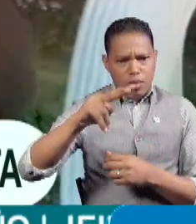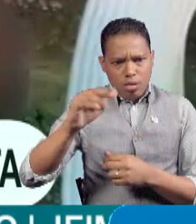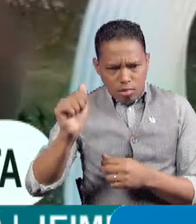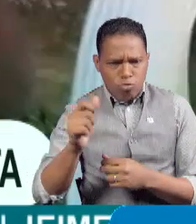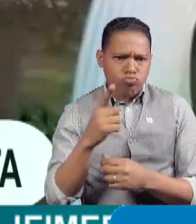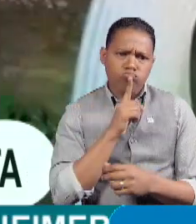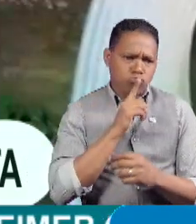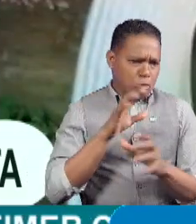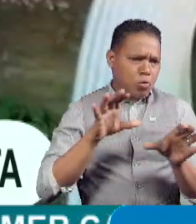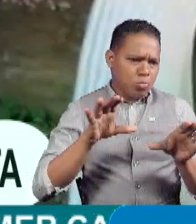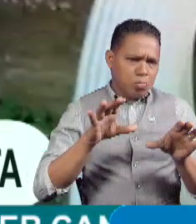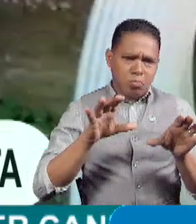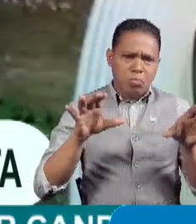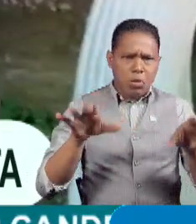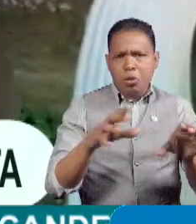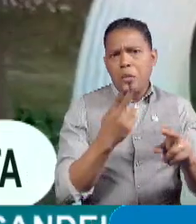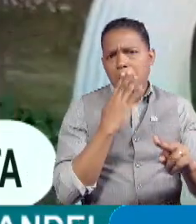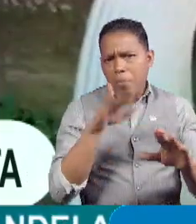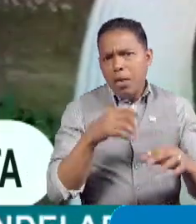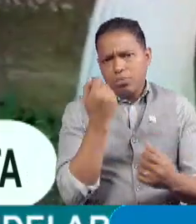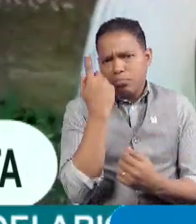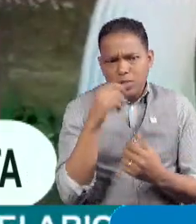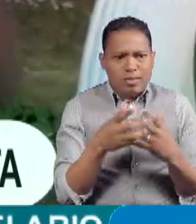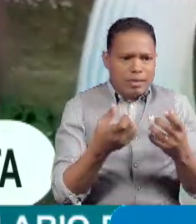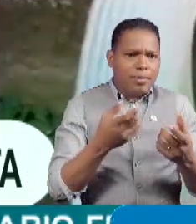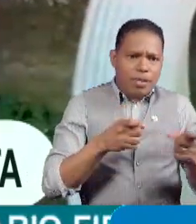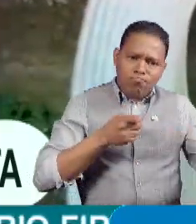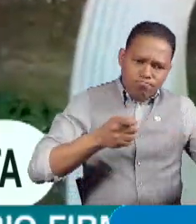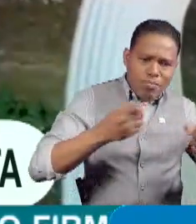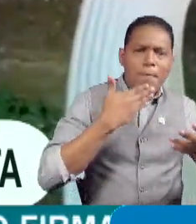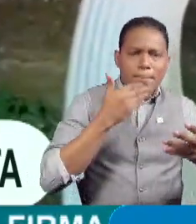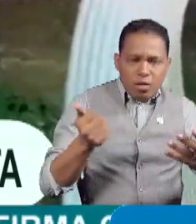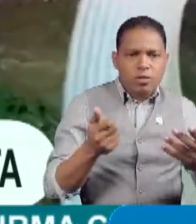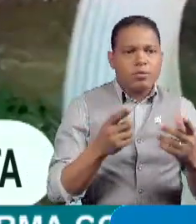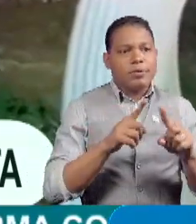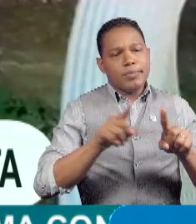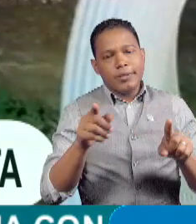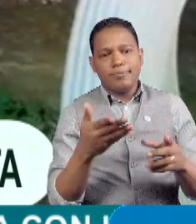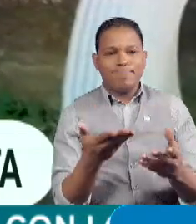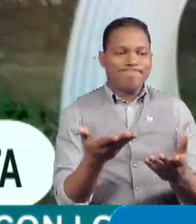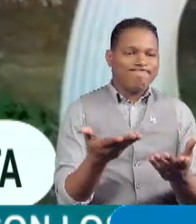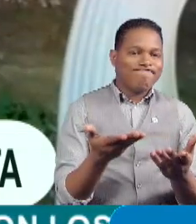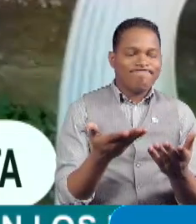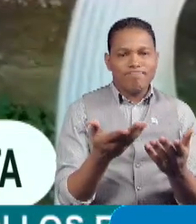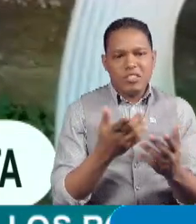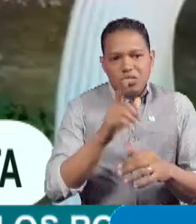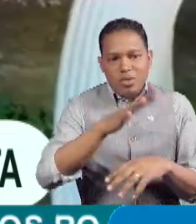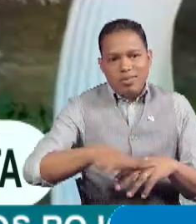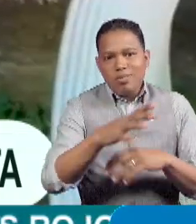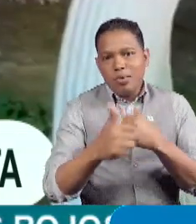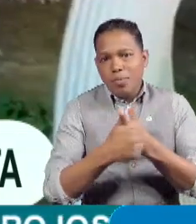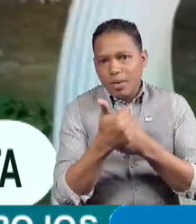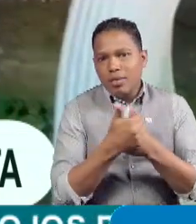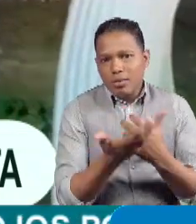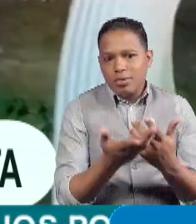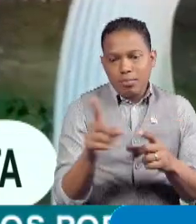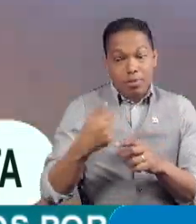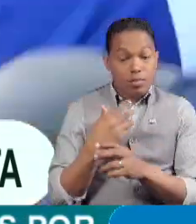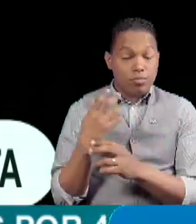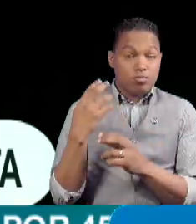que conducir bien, porque él sabía que a donde él estaba era un peligro, donde él iba. Pero también... Bueno, tal y como